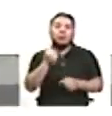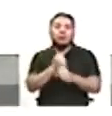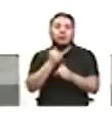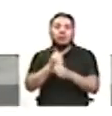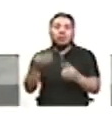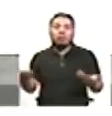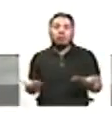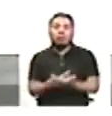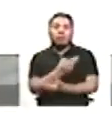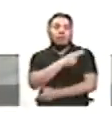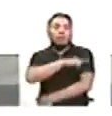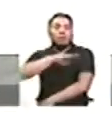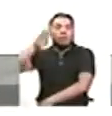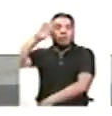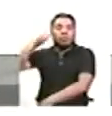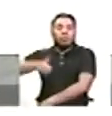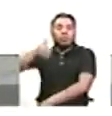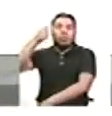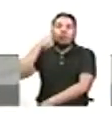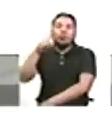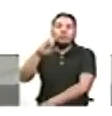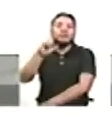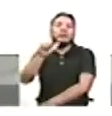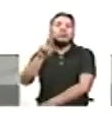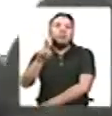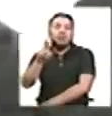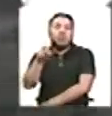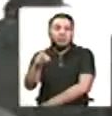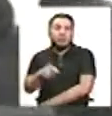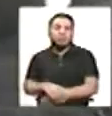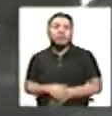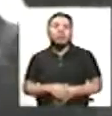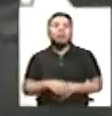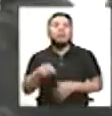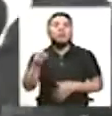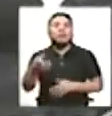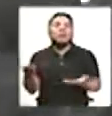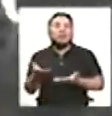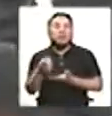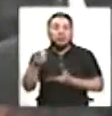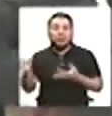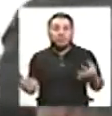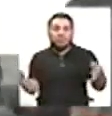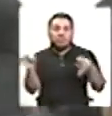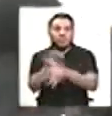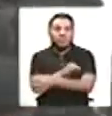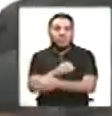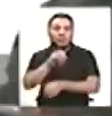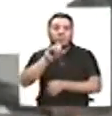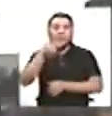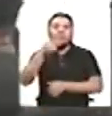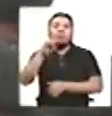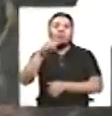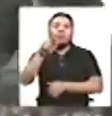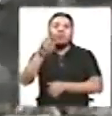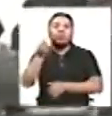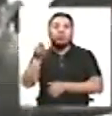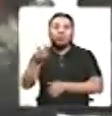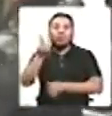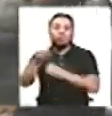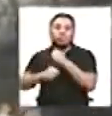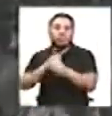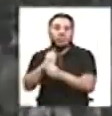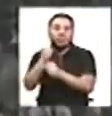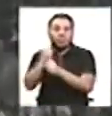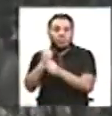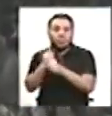nuevo comandante general del ejército, general César Augusto Astudillo Salcedo, quien sucede al general Luis Humberto Ramos Hume luego de 2 años de